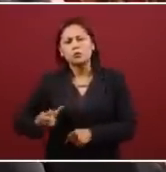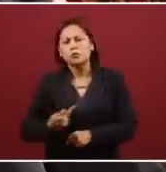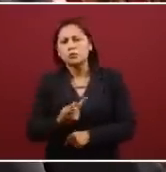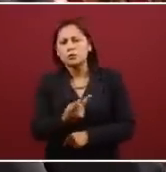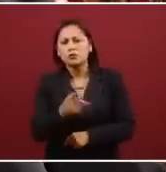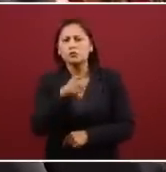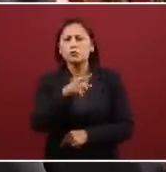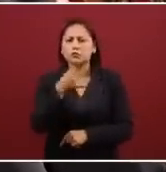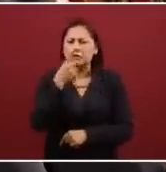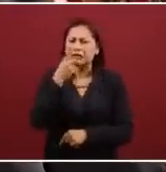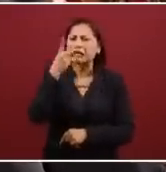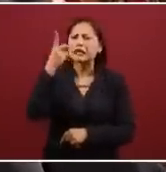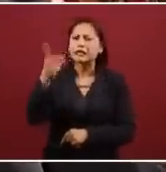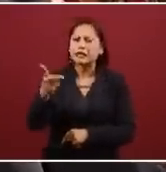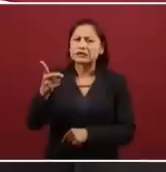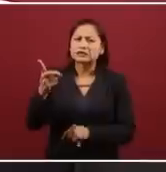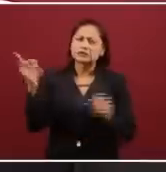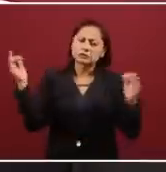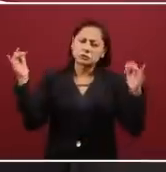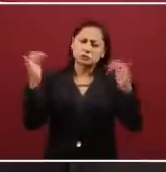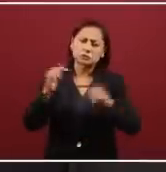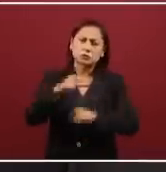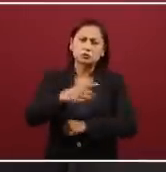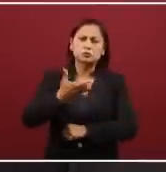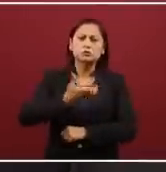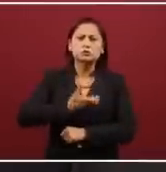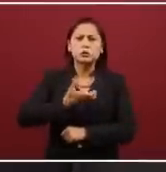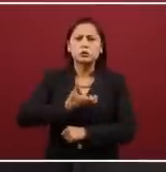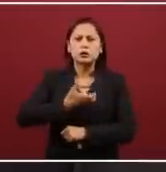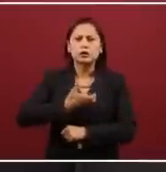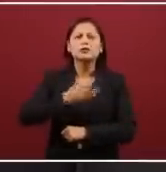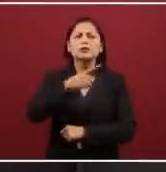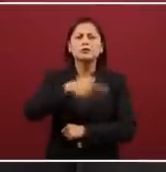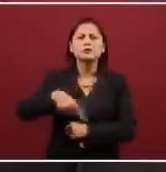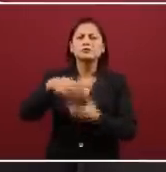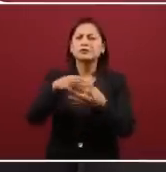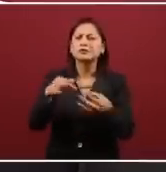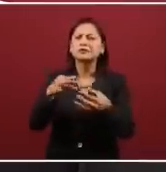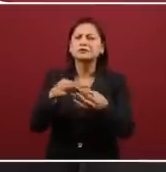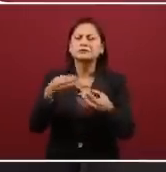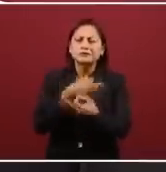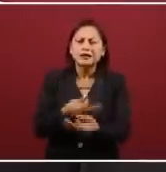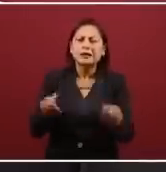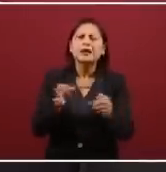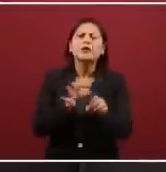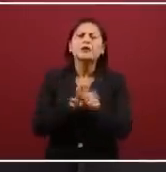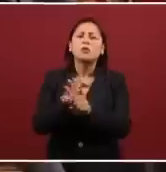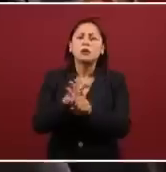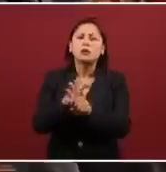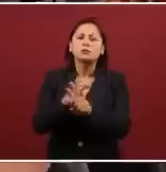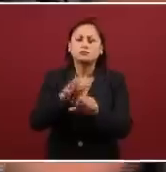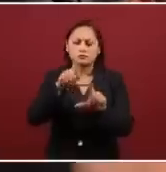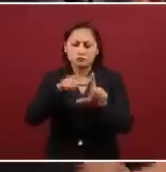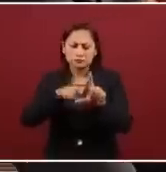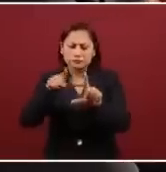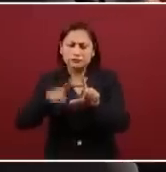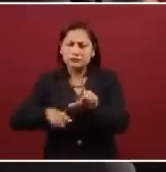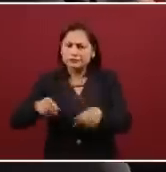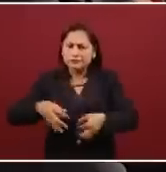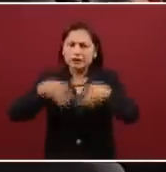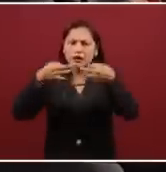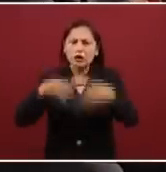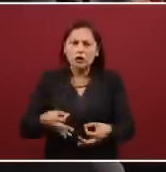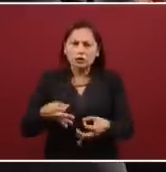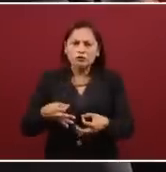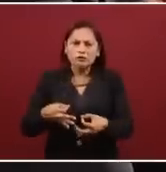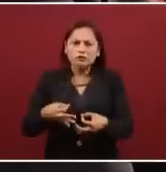se aglutine en el Zócalo capitalino? Sus cifras oficiales, realmente, ¿cómo está el gobierno a seis años de que usted